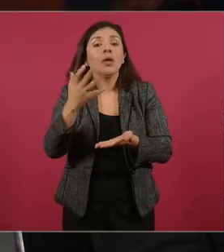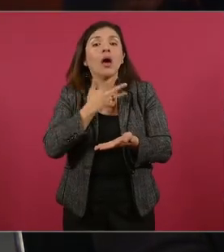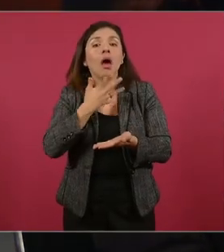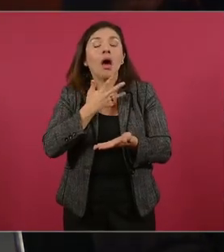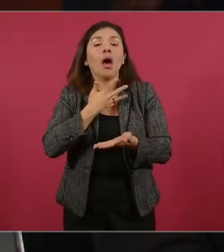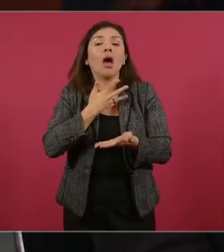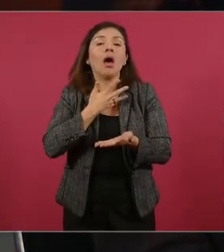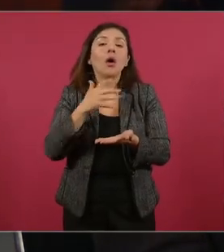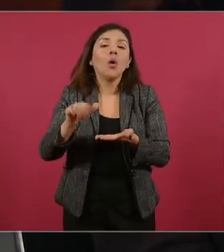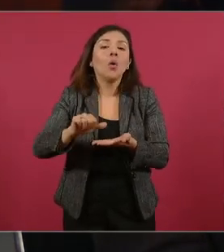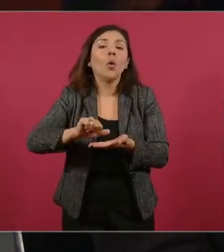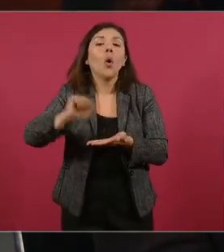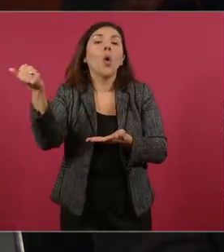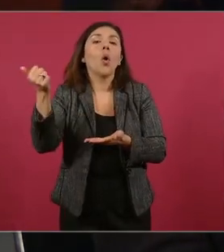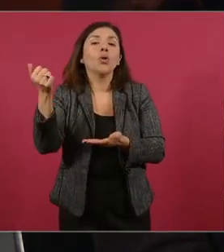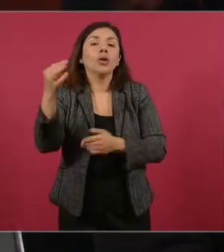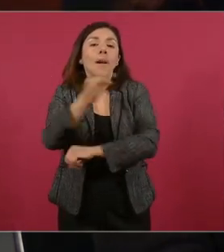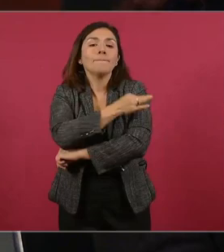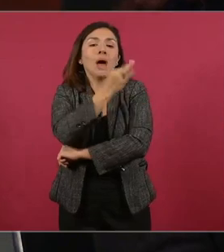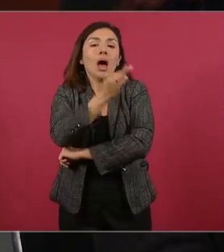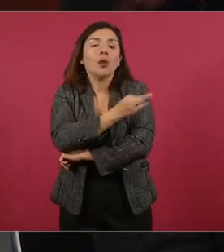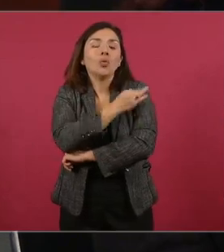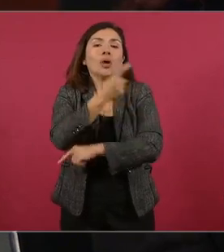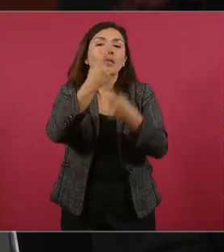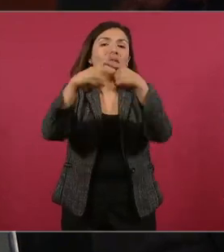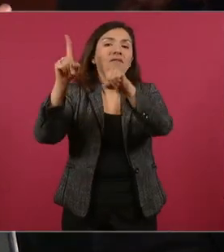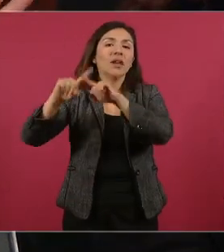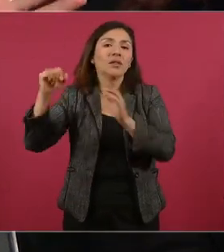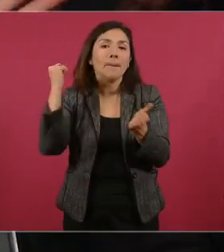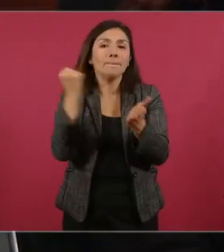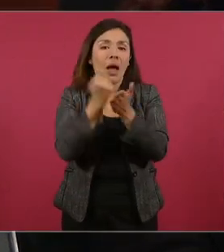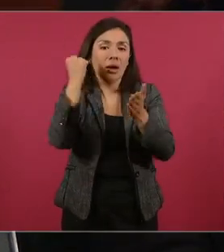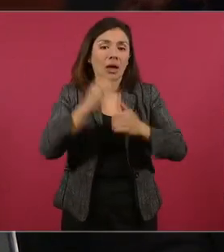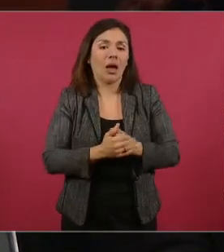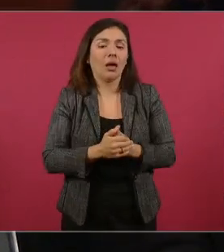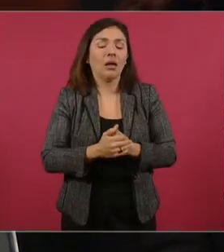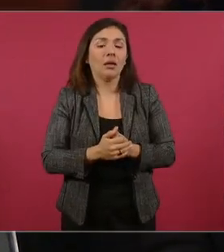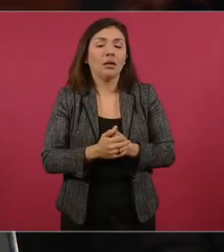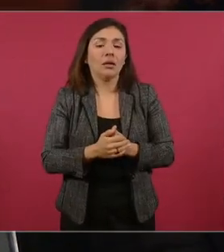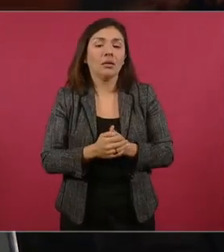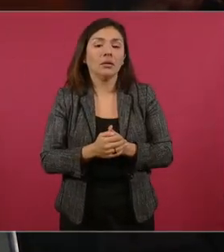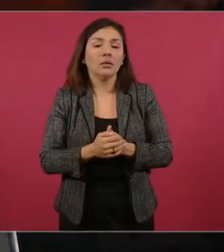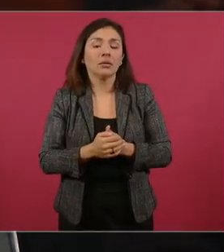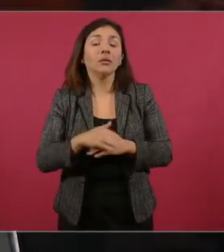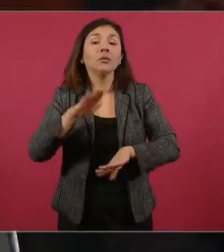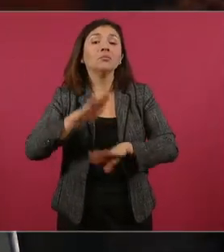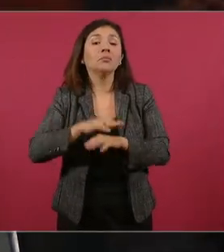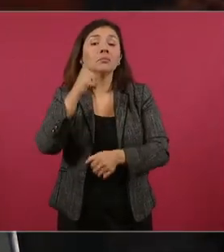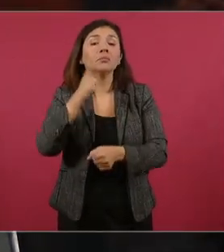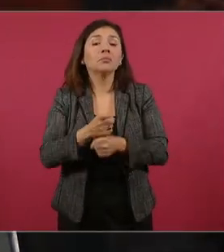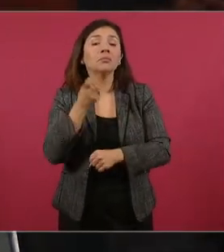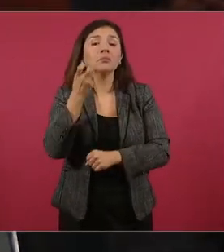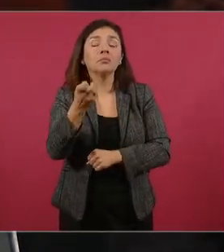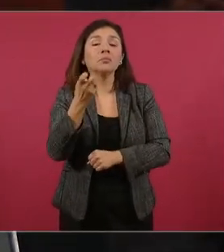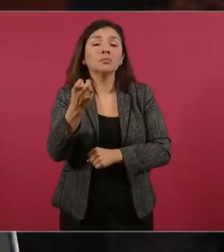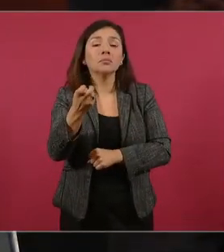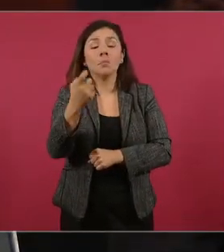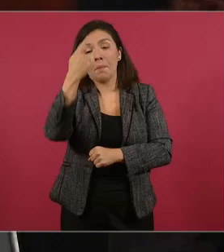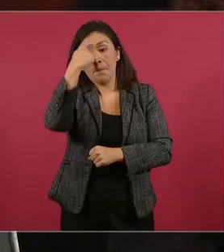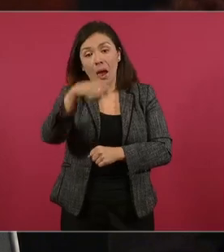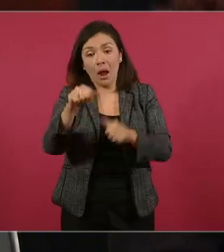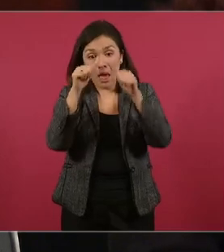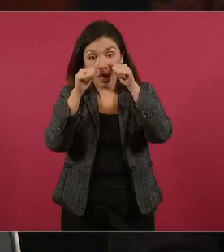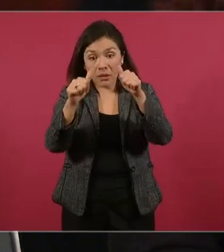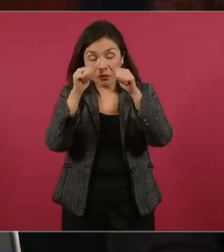cuenta otras vacunas, sí, de otras farmacéuticas, sí, sobre todo que aquellas también que puedan cubrir